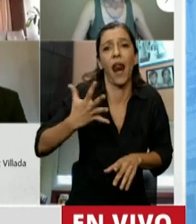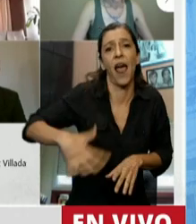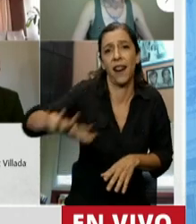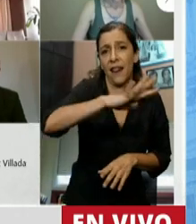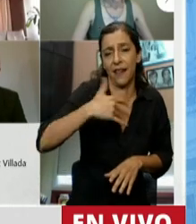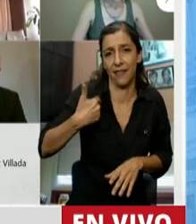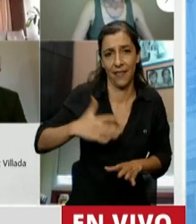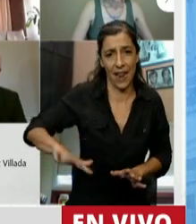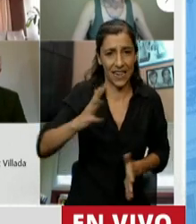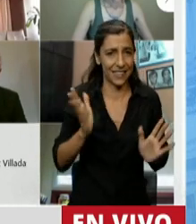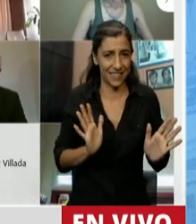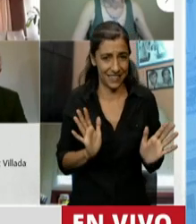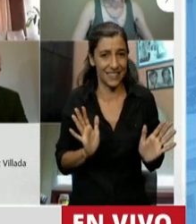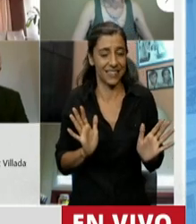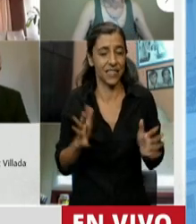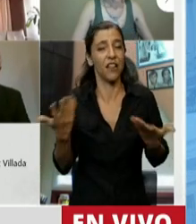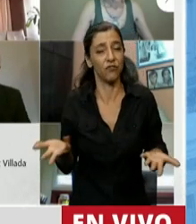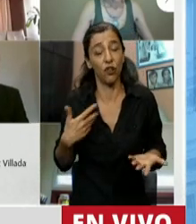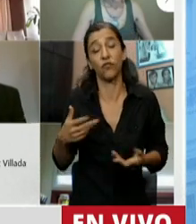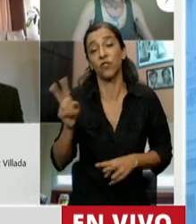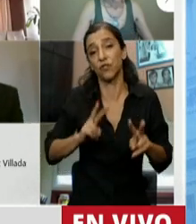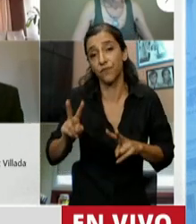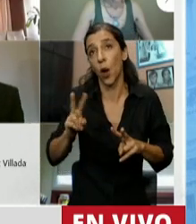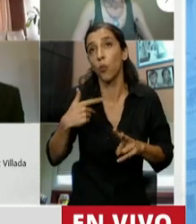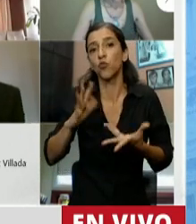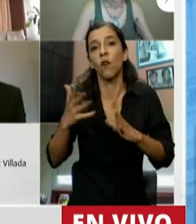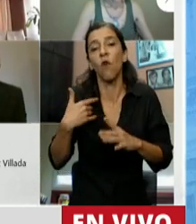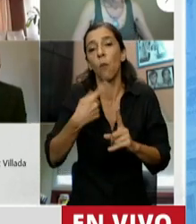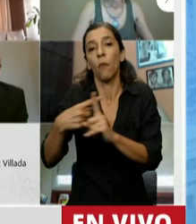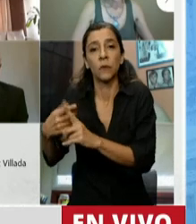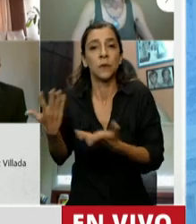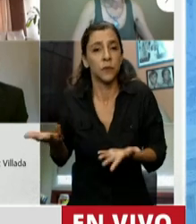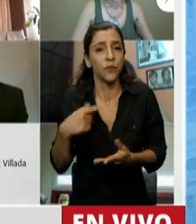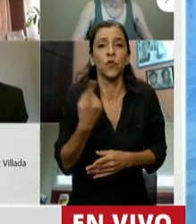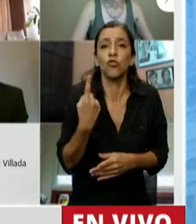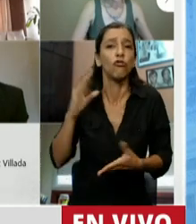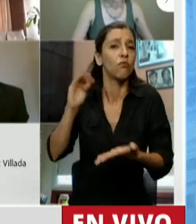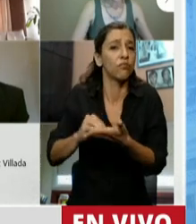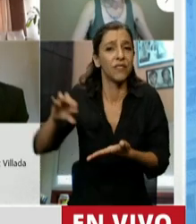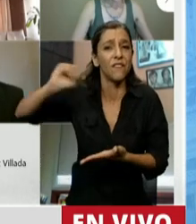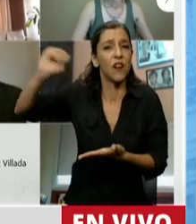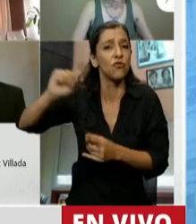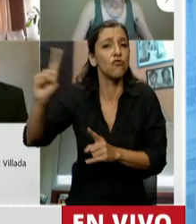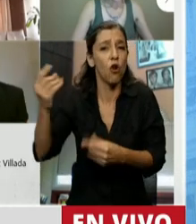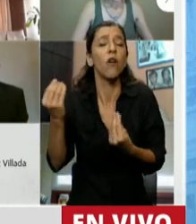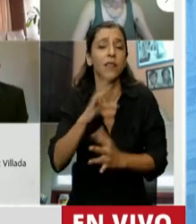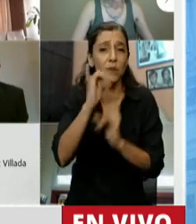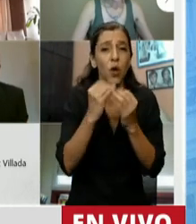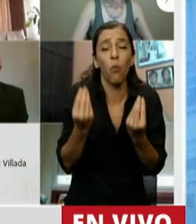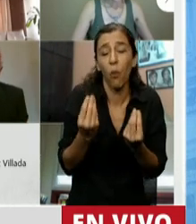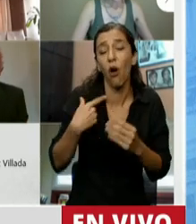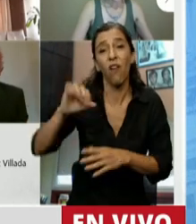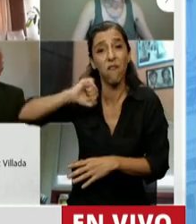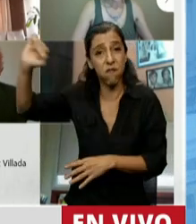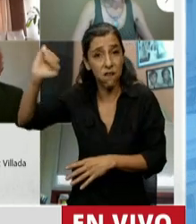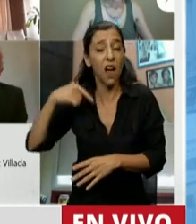para responder algunos de los argumentos que venimos escuchando insistentemente, no incluimos a la inflación en la fórmula porque cuando se la incluye como variable,